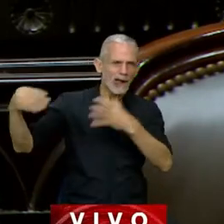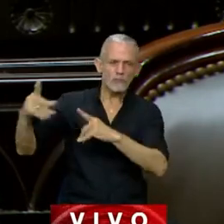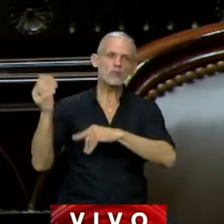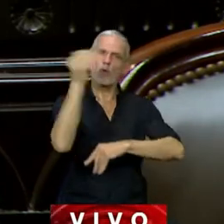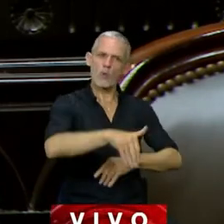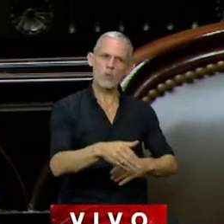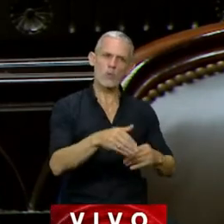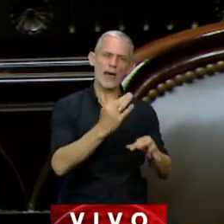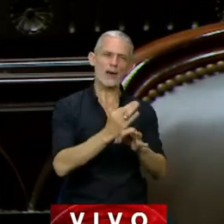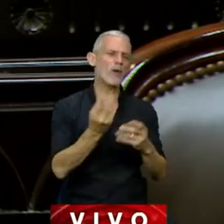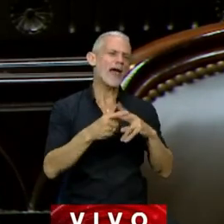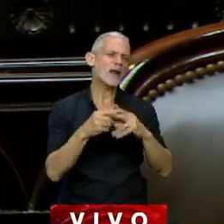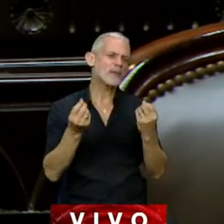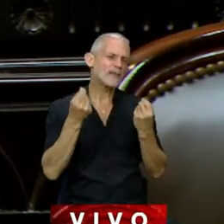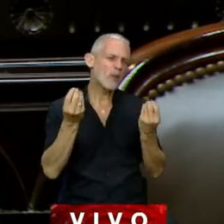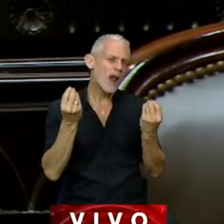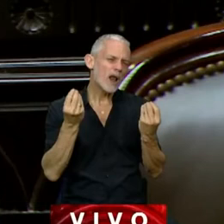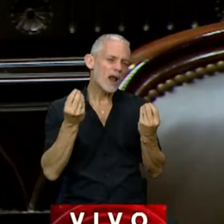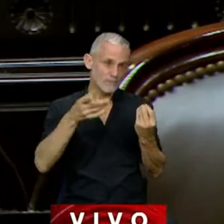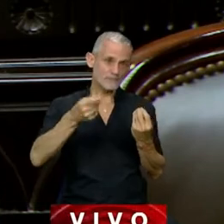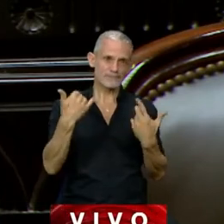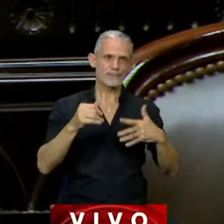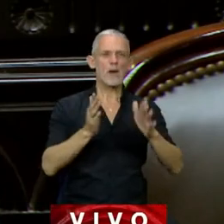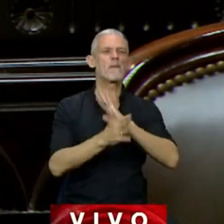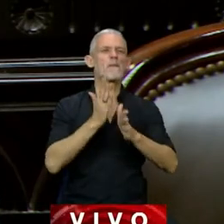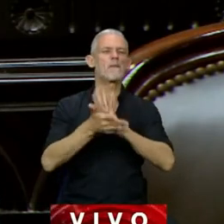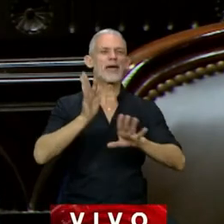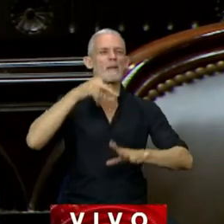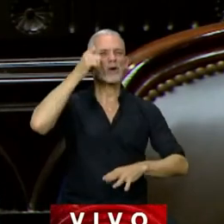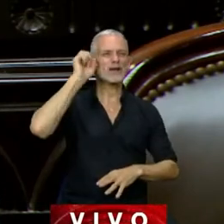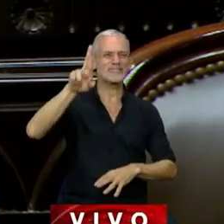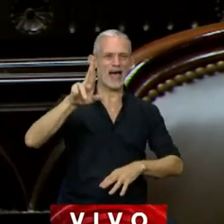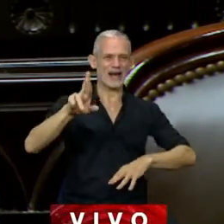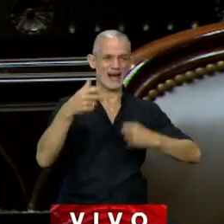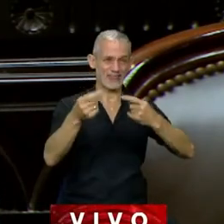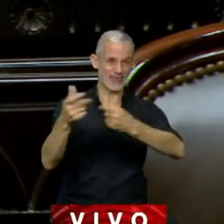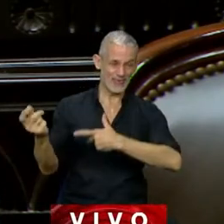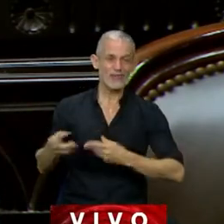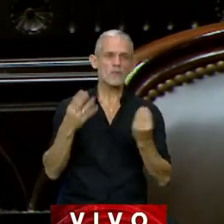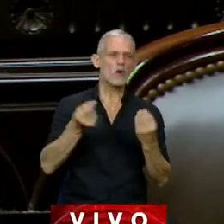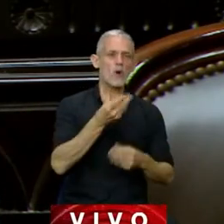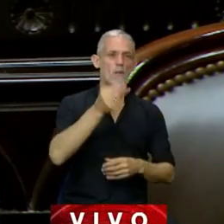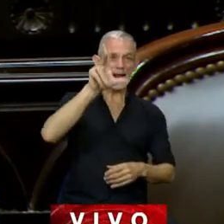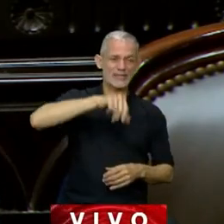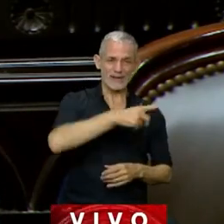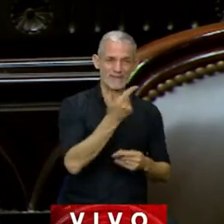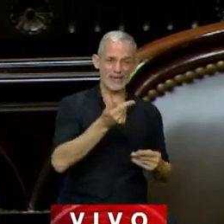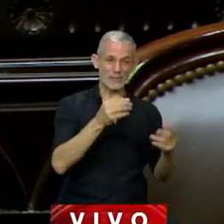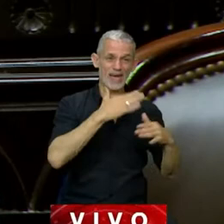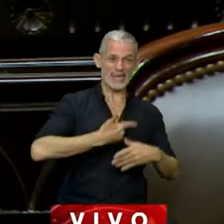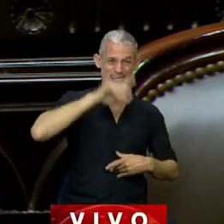la escuela, una de las herramientas fundamentales son las becas Progresar. Y para poder financiar al